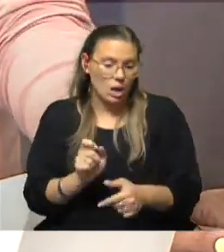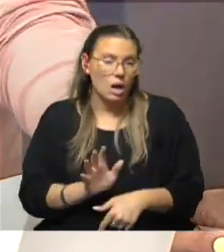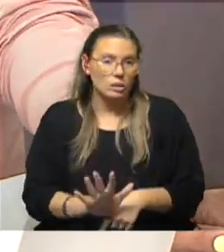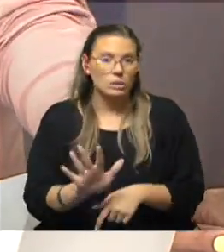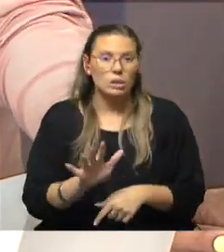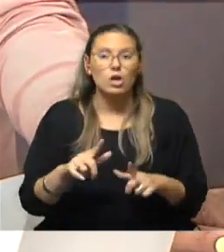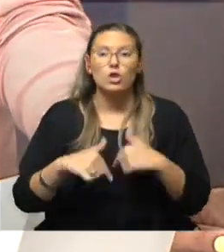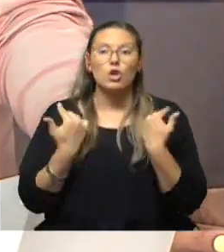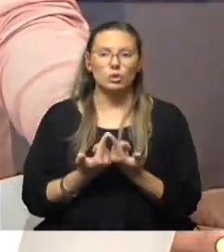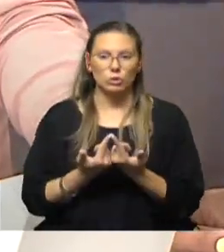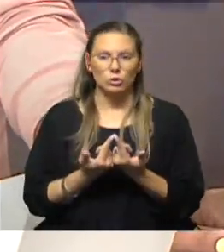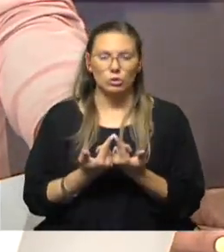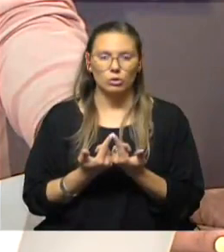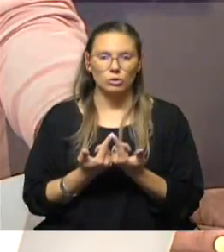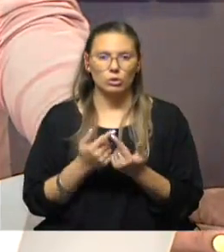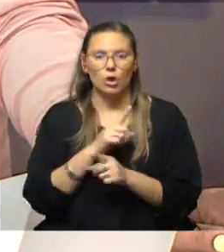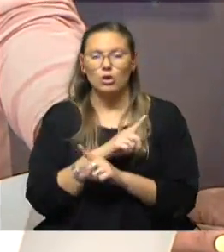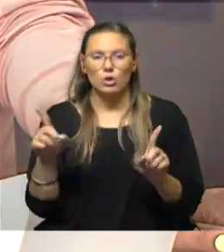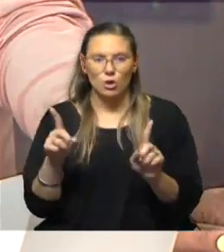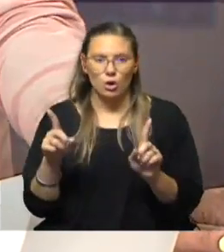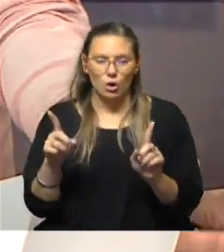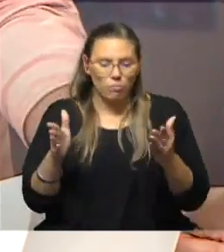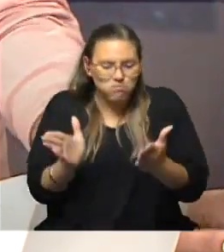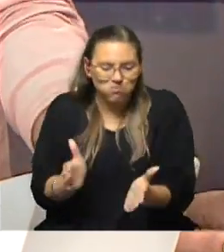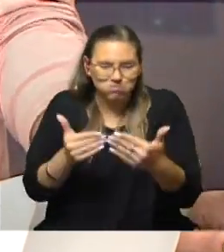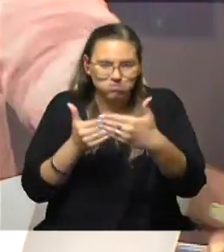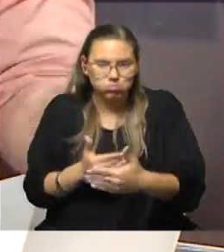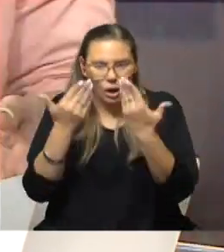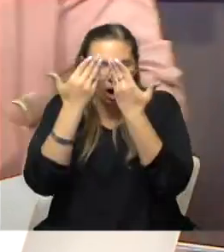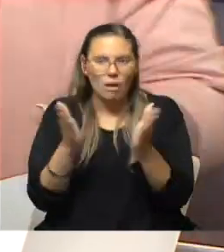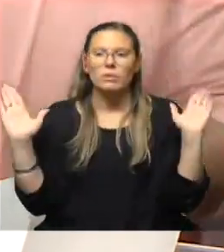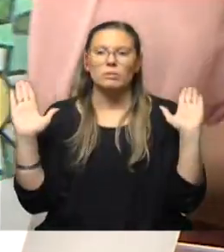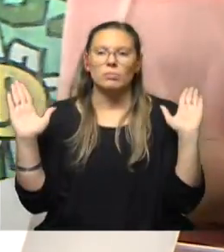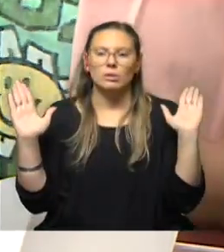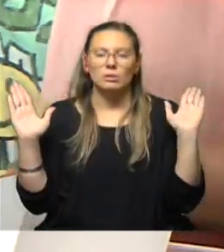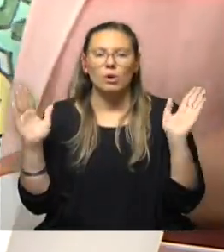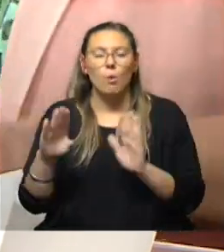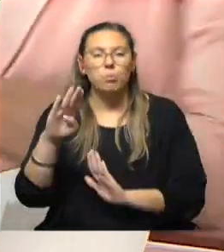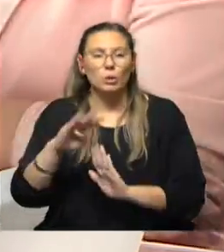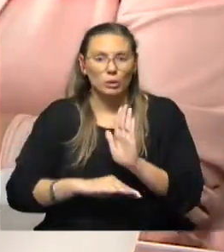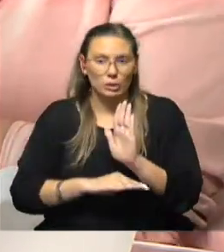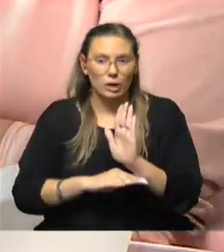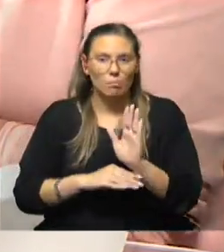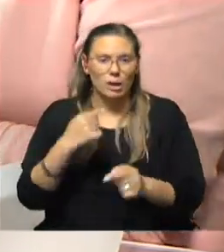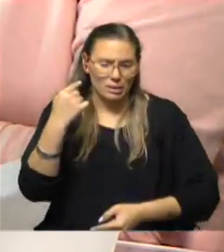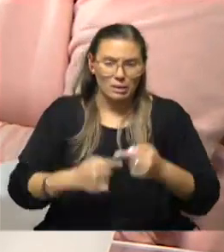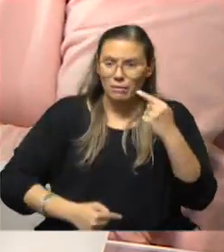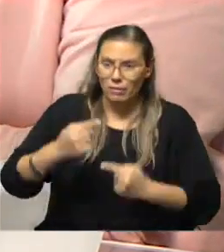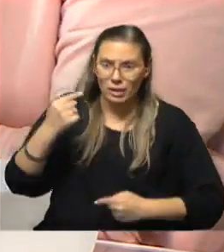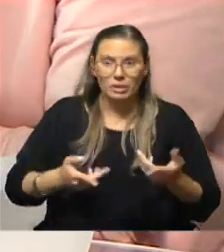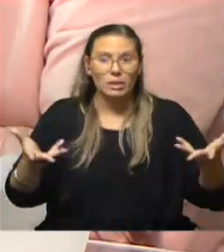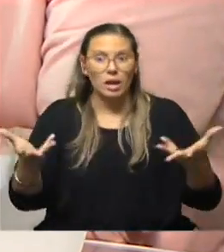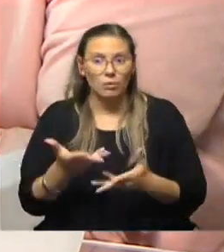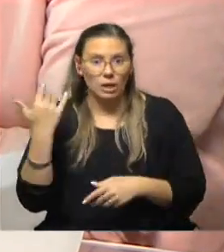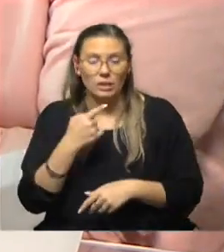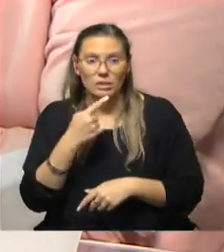buscar. Nosotros, señoras y señores, no somos ningún tipo de enlatados. Abrimos la lata. Claro que sí, somos un programa que se mueve permanente y ahora, nosotros